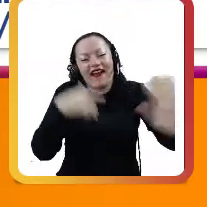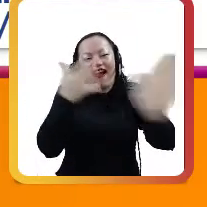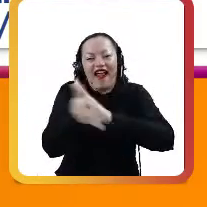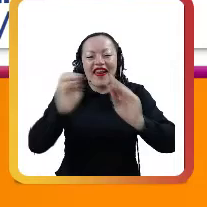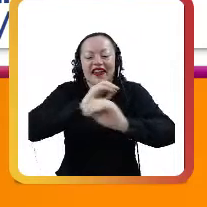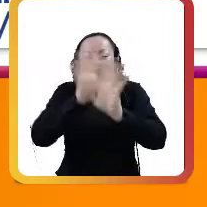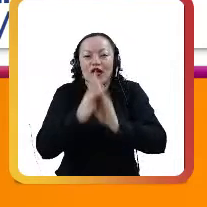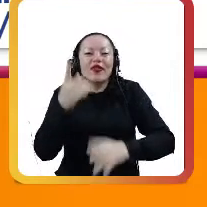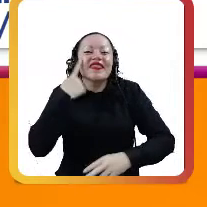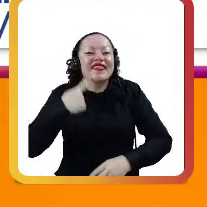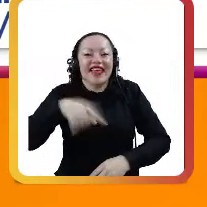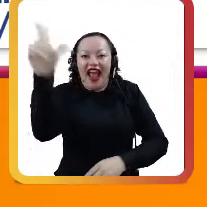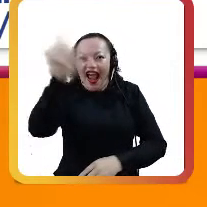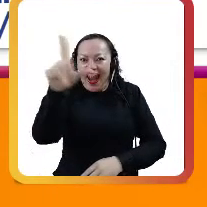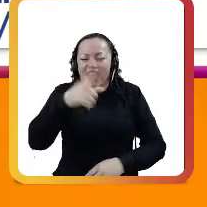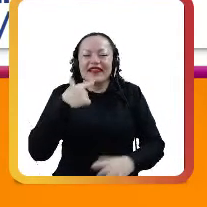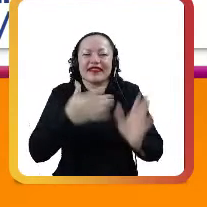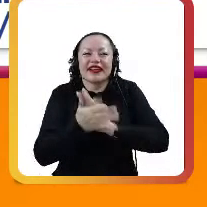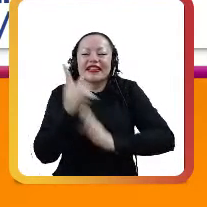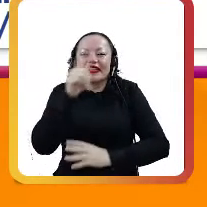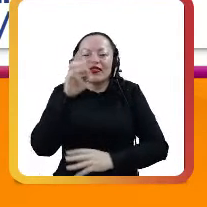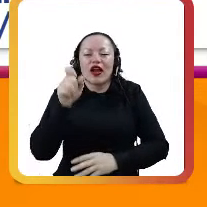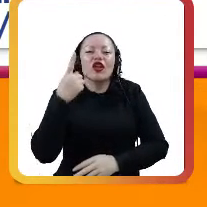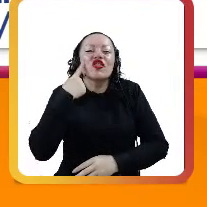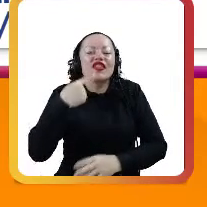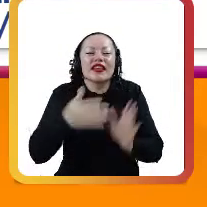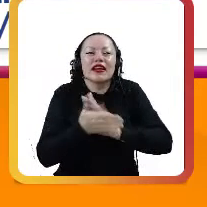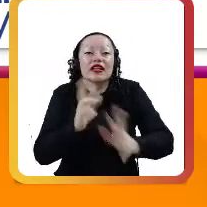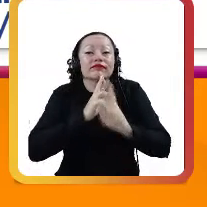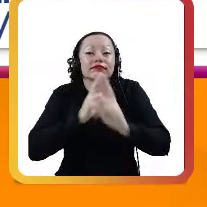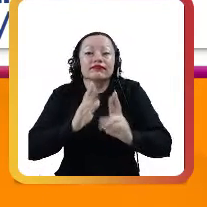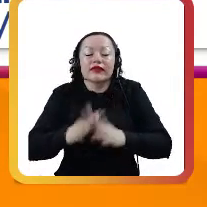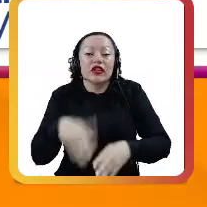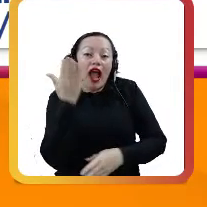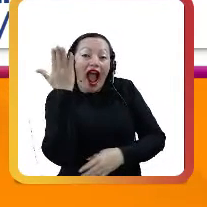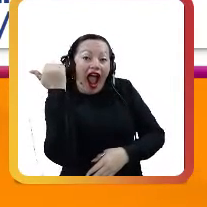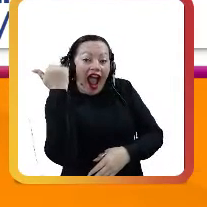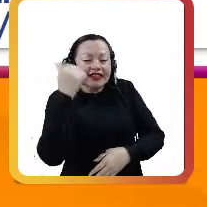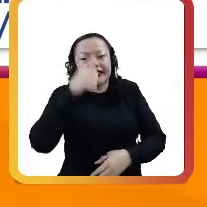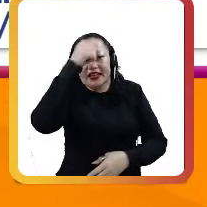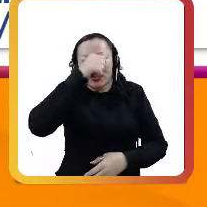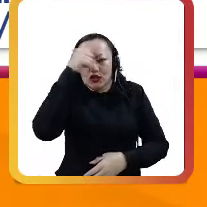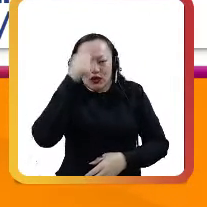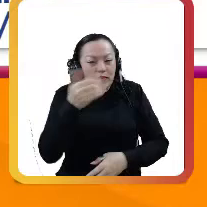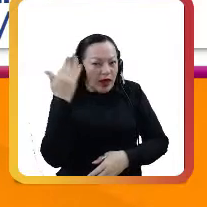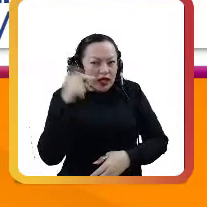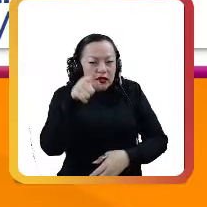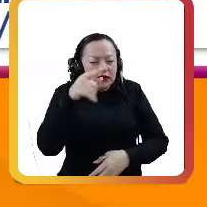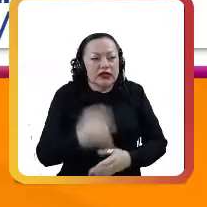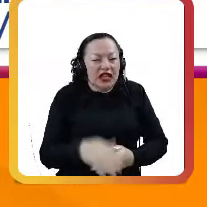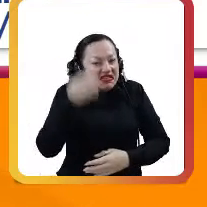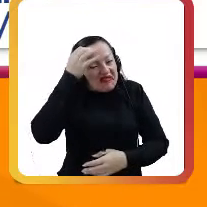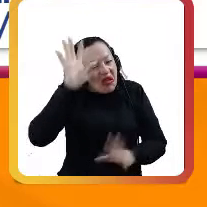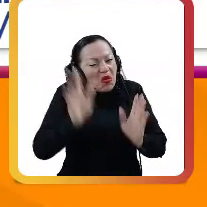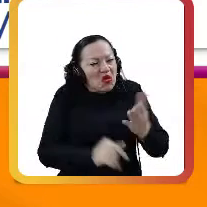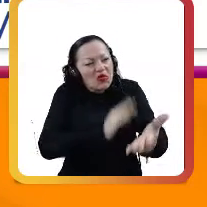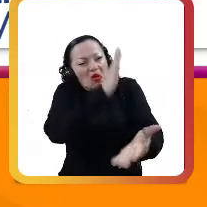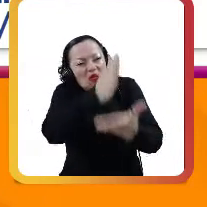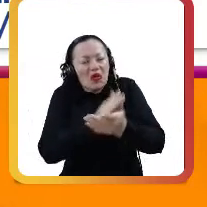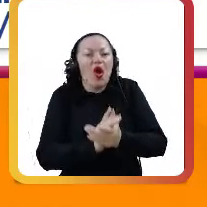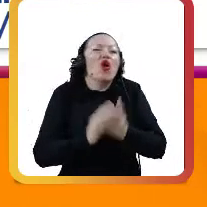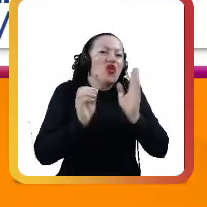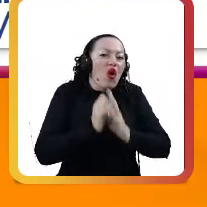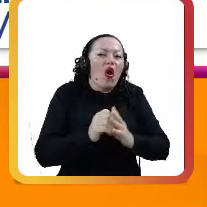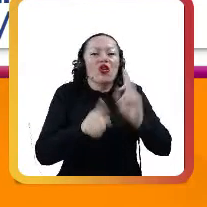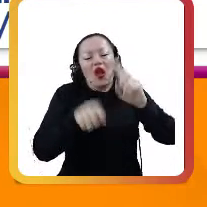lunes. Iniciamos entonces con el Sinuano Día. Estos son los resultados de ayer domingo, los que de pronto jugaron por